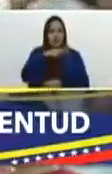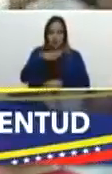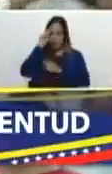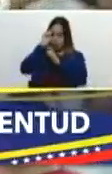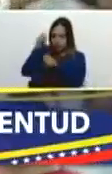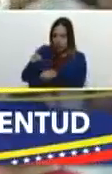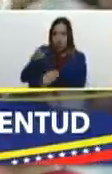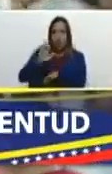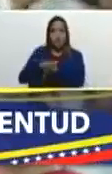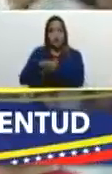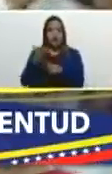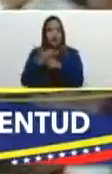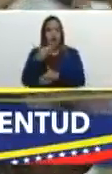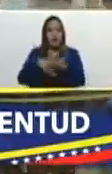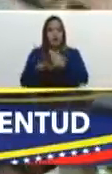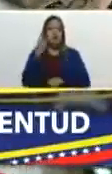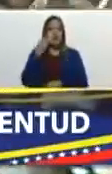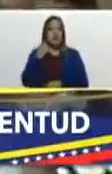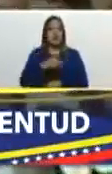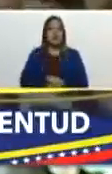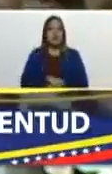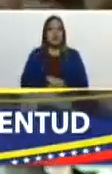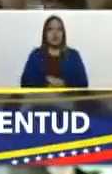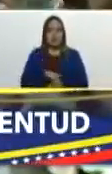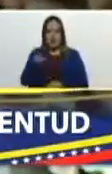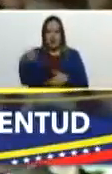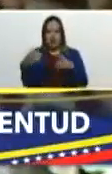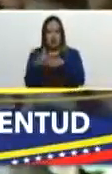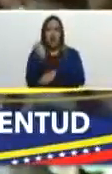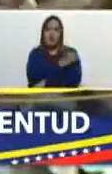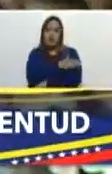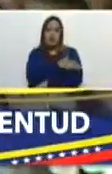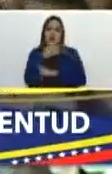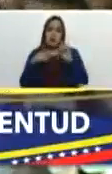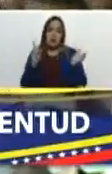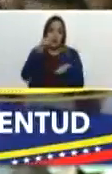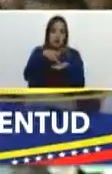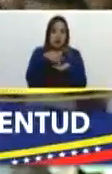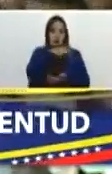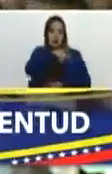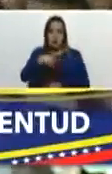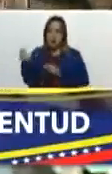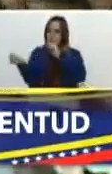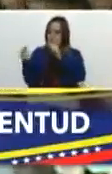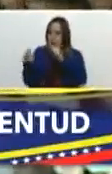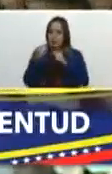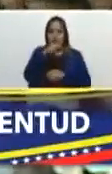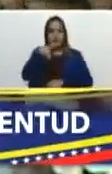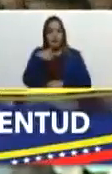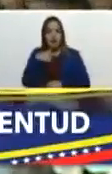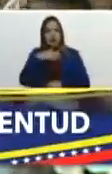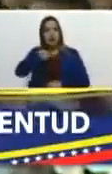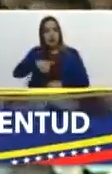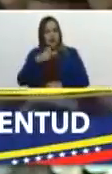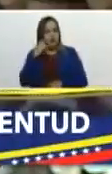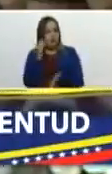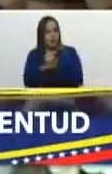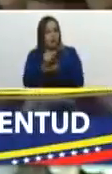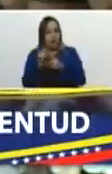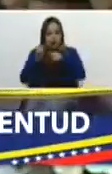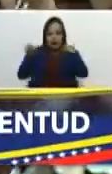porque él compartió su experiencia. Él es de un partido de oposición, pero estuvo allí con nosotros, debatió con nosotros, y pudimos notar que